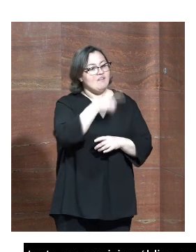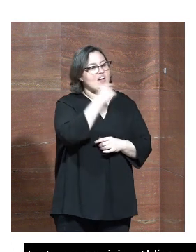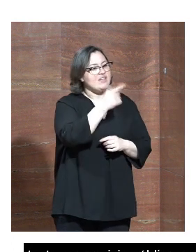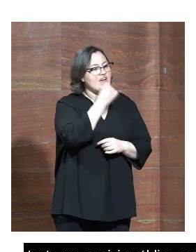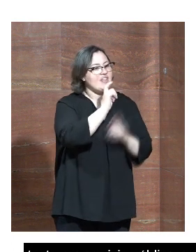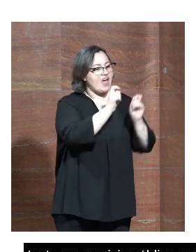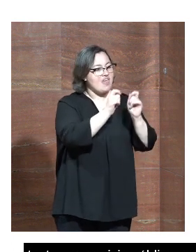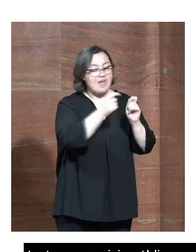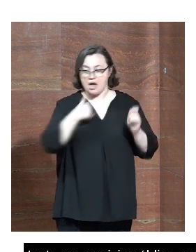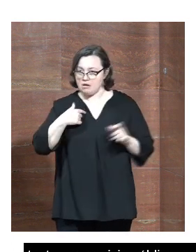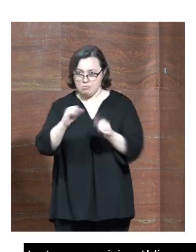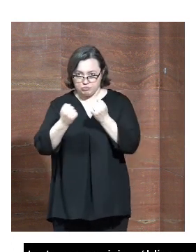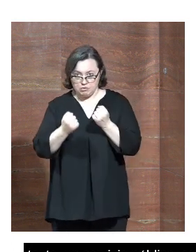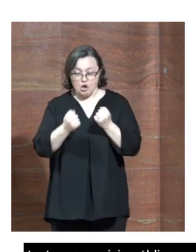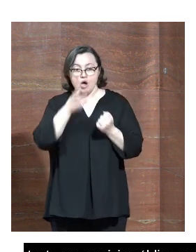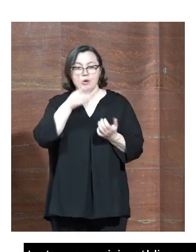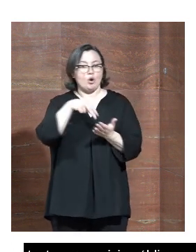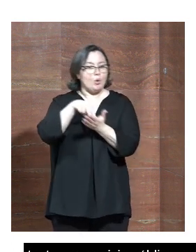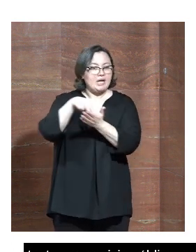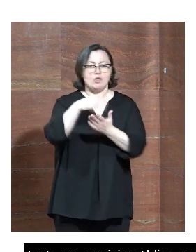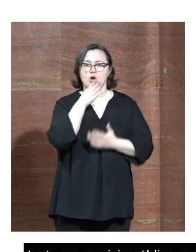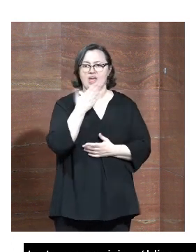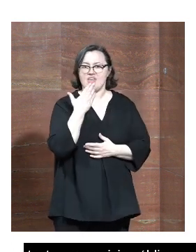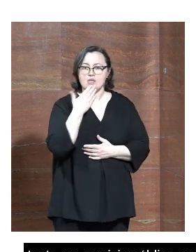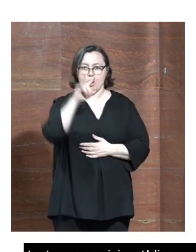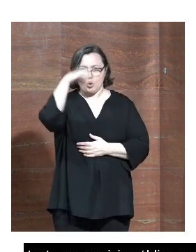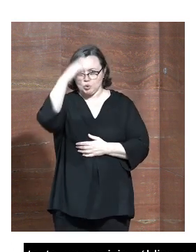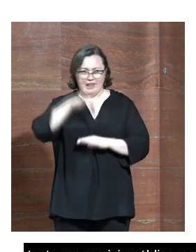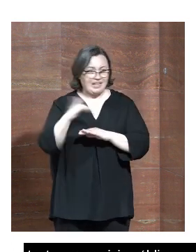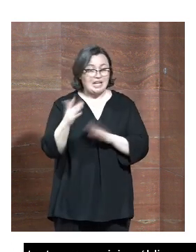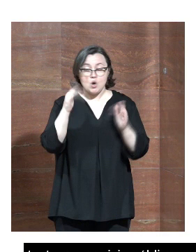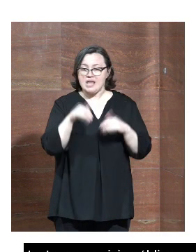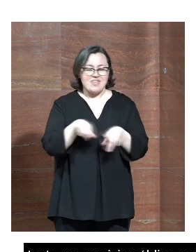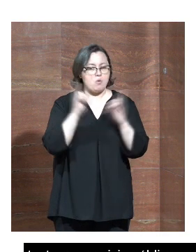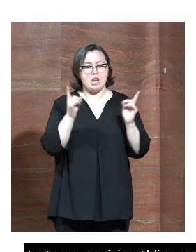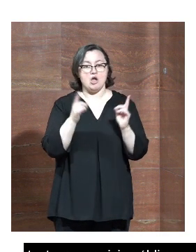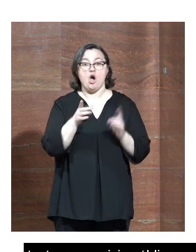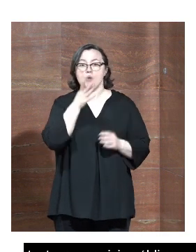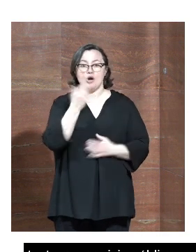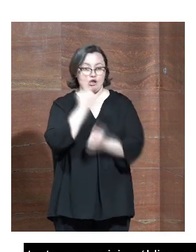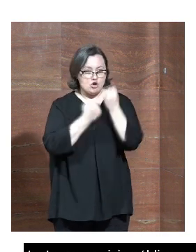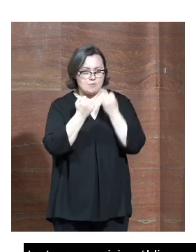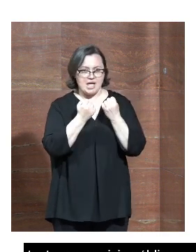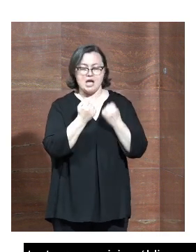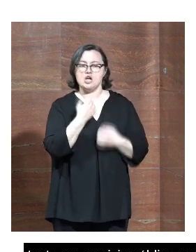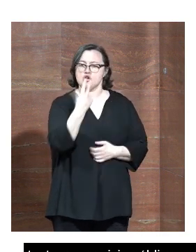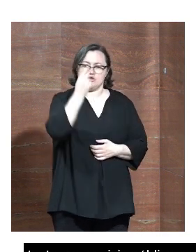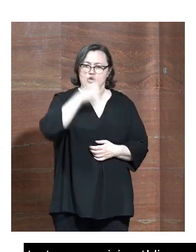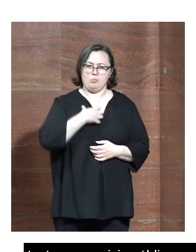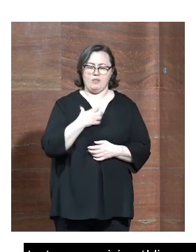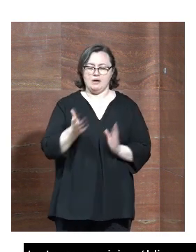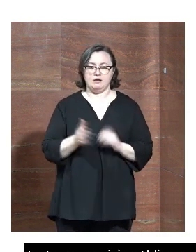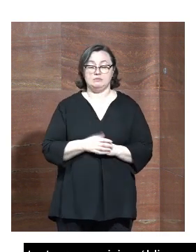otras simplemente por ubicación, por edad, por cultura digital y sobre todo por economía. No